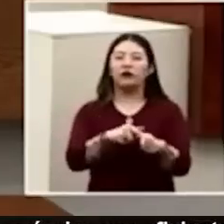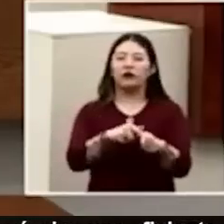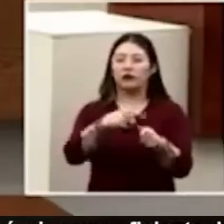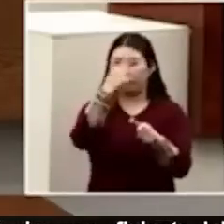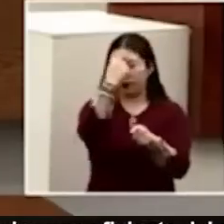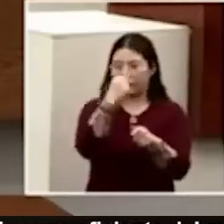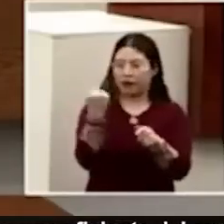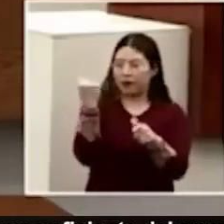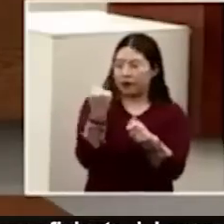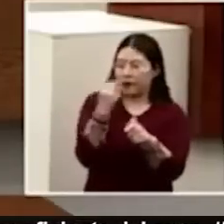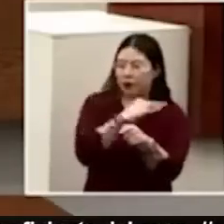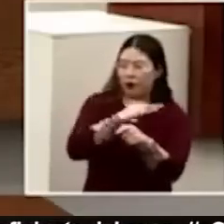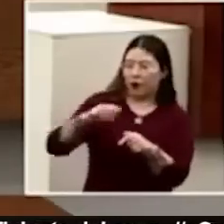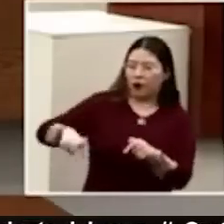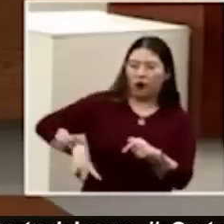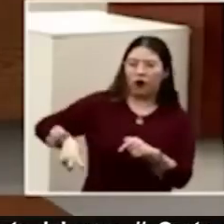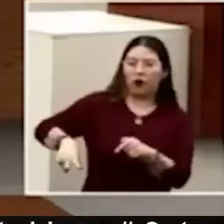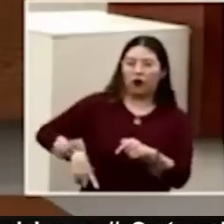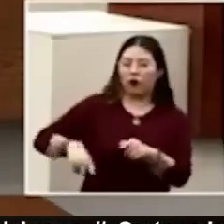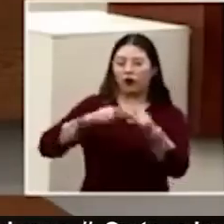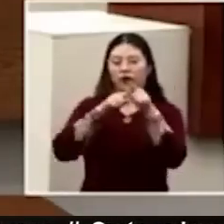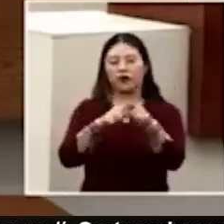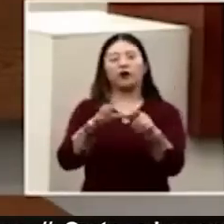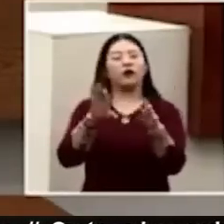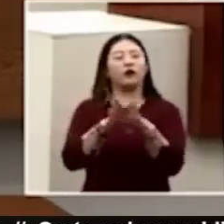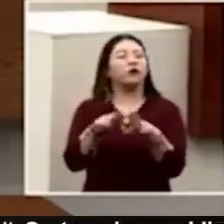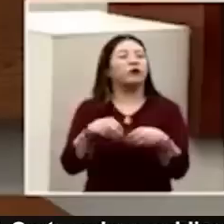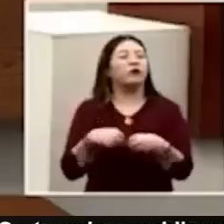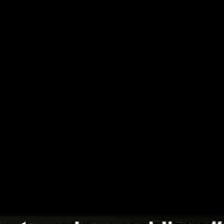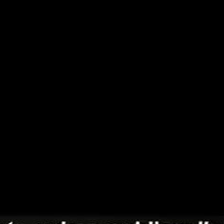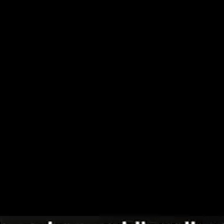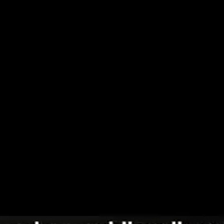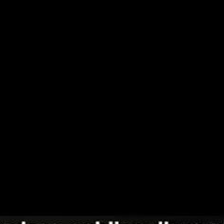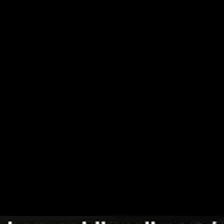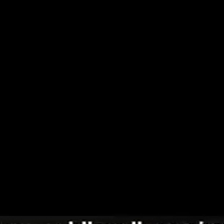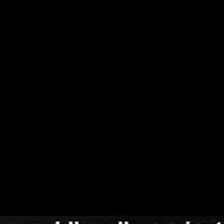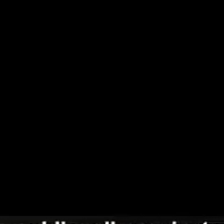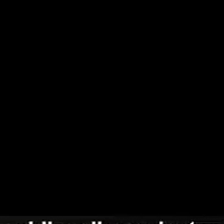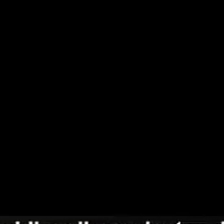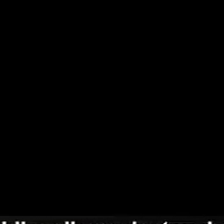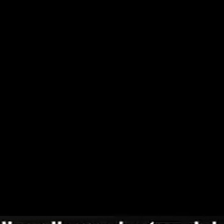México volveremos a vivir un episodio como ese.